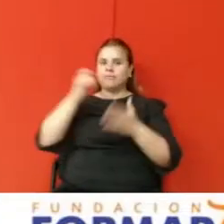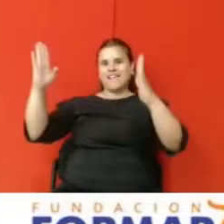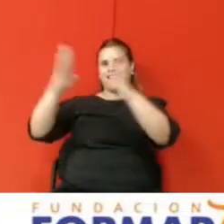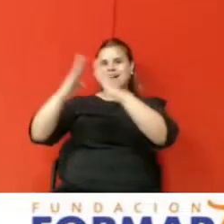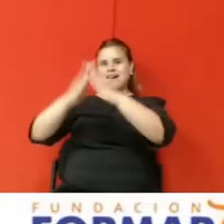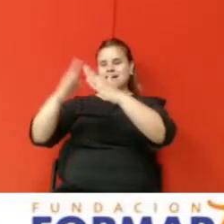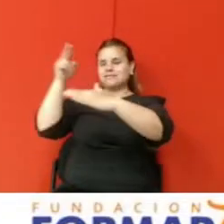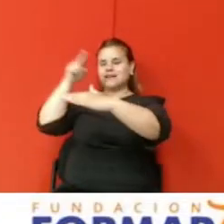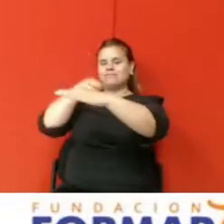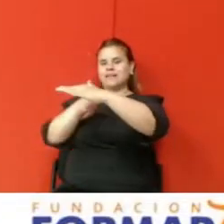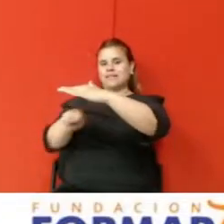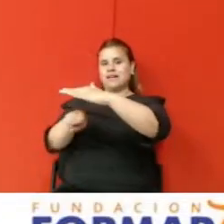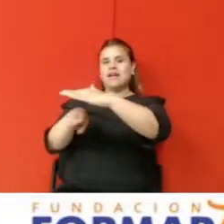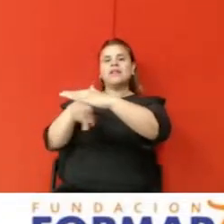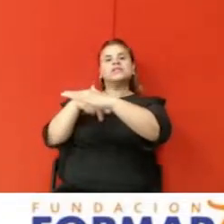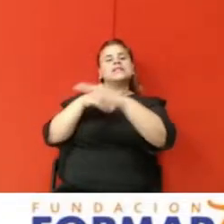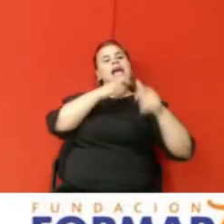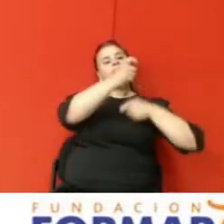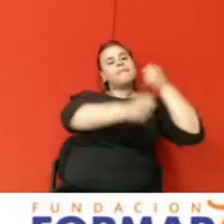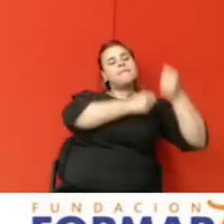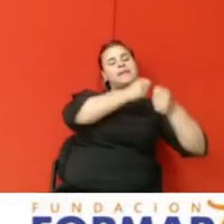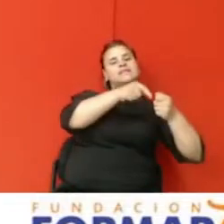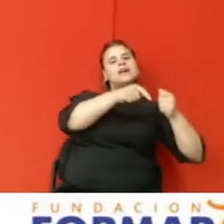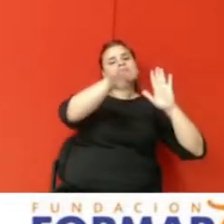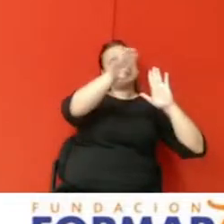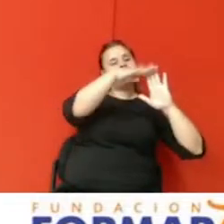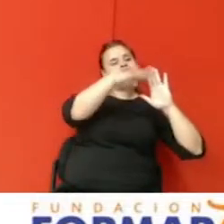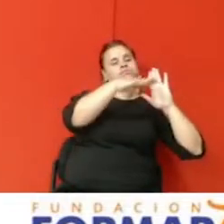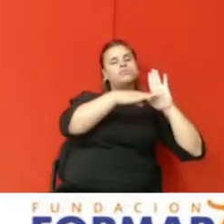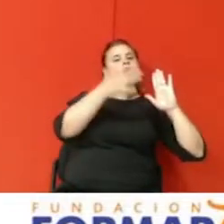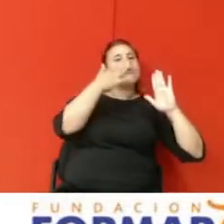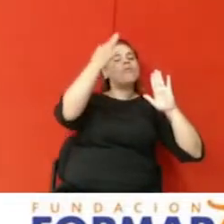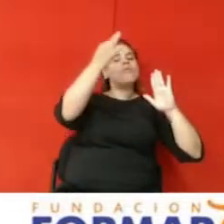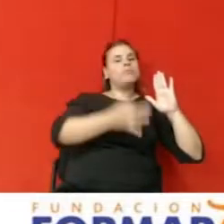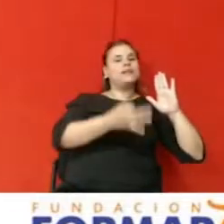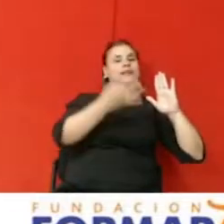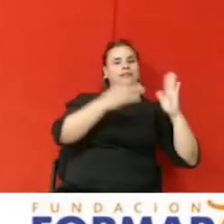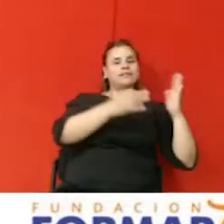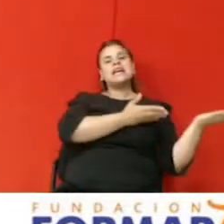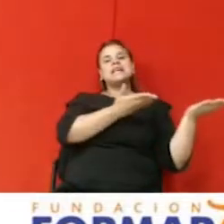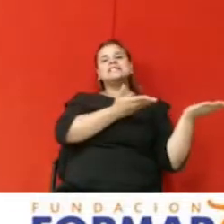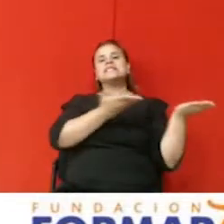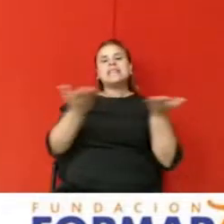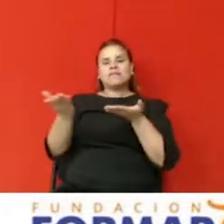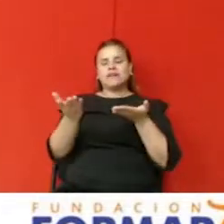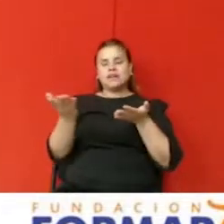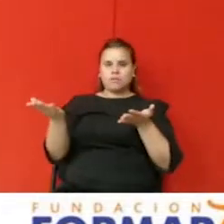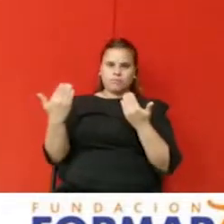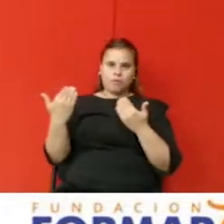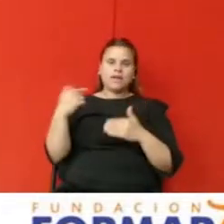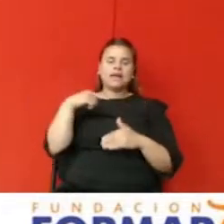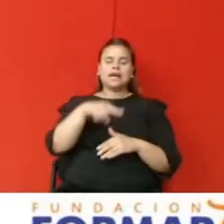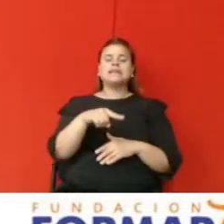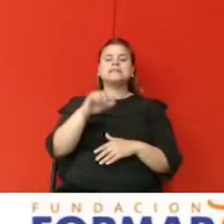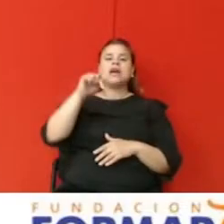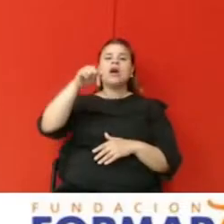empresa de internación domiciliaria y los requisitos de habilitación, y esto a su vez está reglamentado por reglamentos